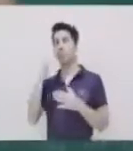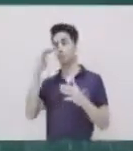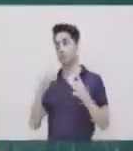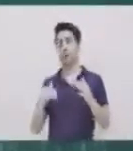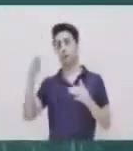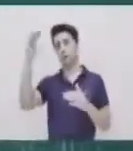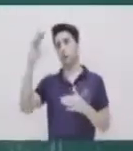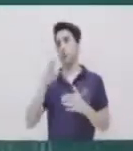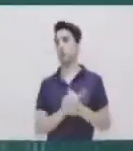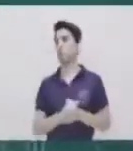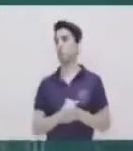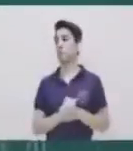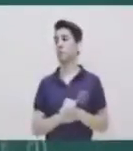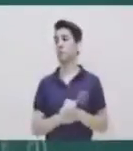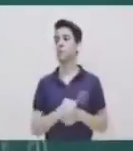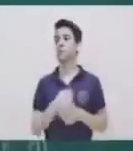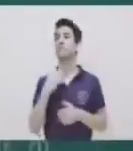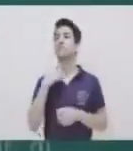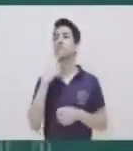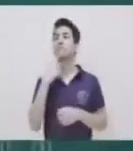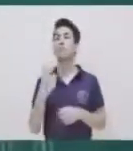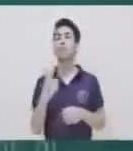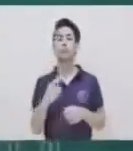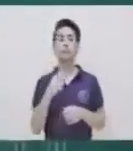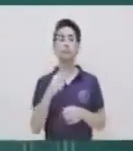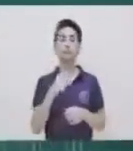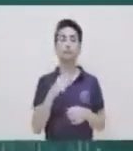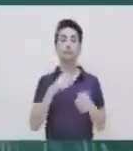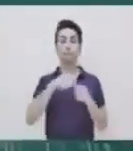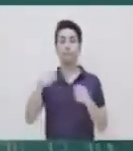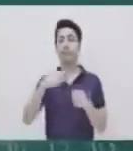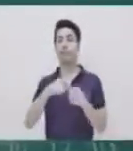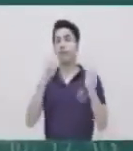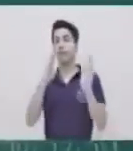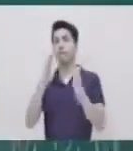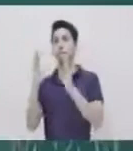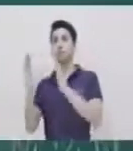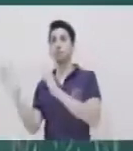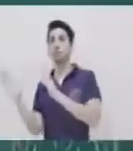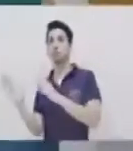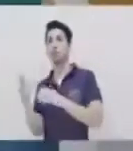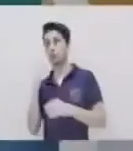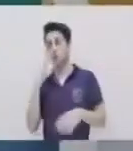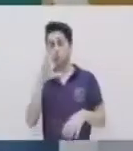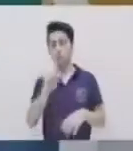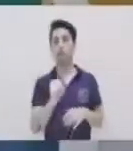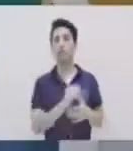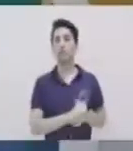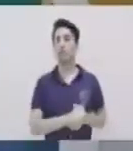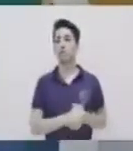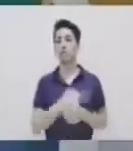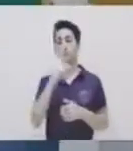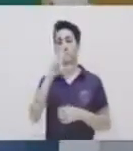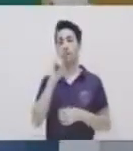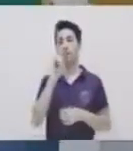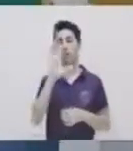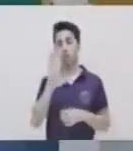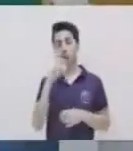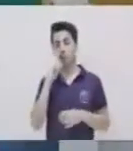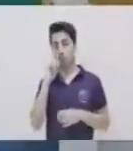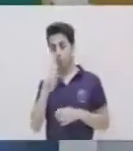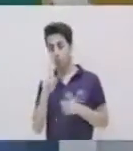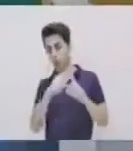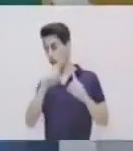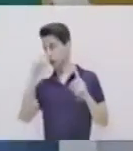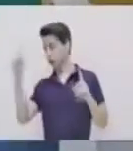menor a mayor. Entonces como hablamos de medidas de posición, cada uno tiene una posición. Si nos damos cuenta, el 105 es la posición